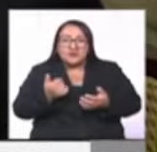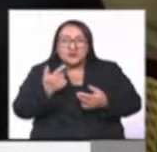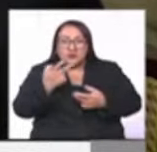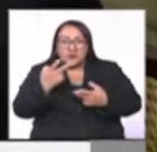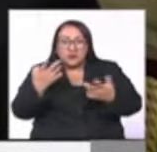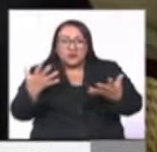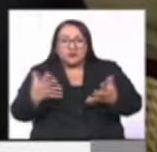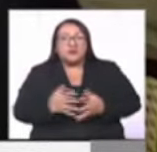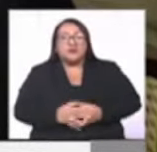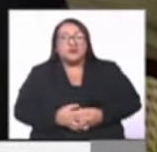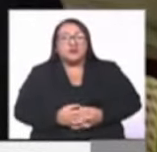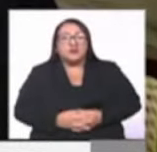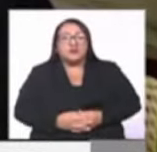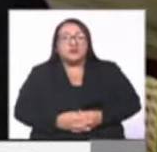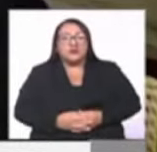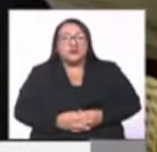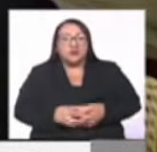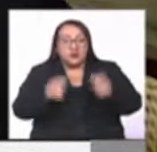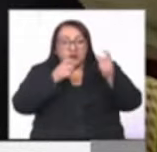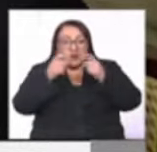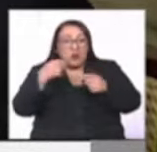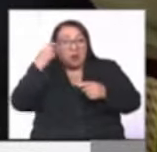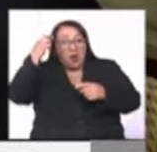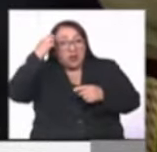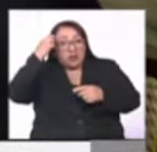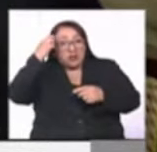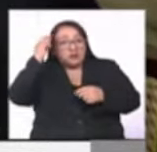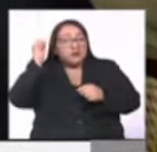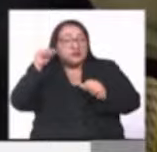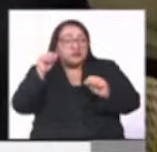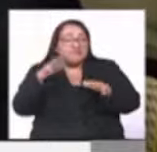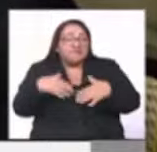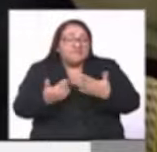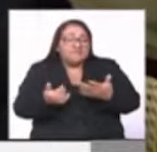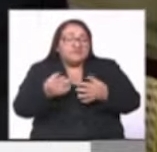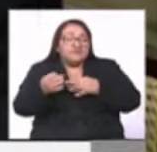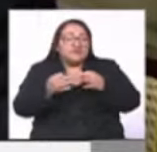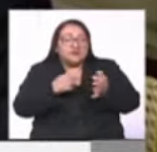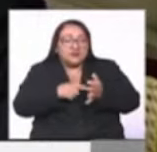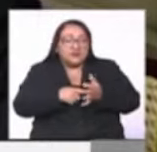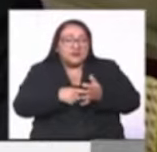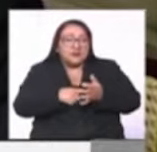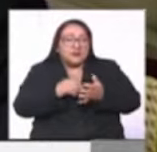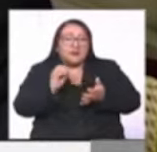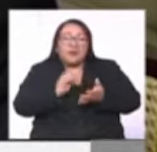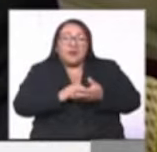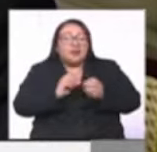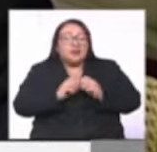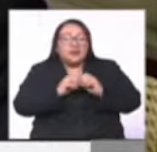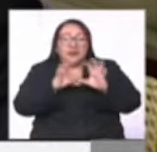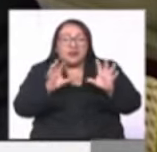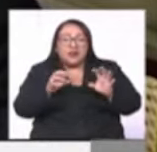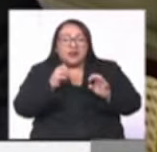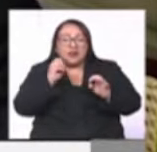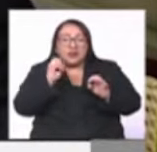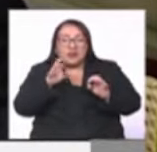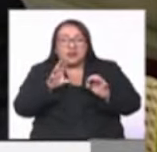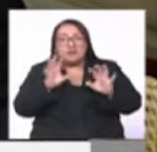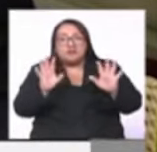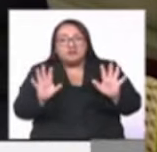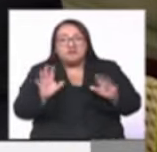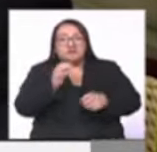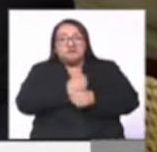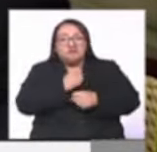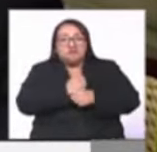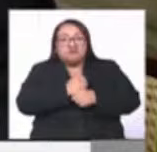argumentos el control político señor presidente es quizás la expresión más visible e intensa del